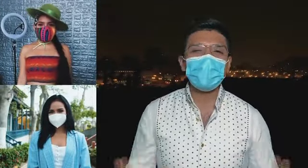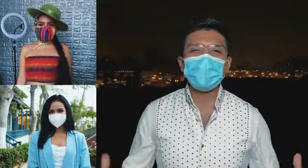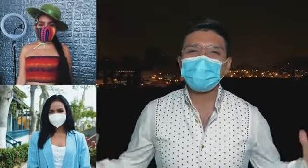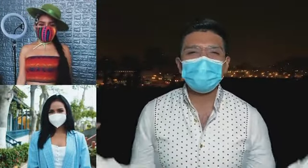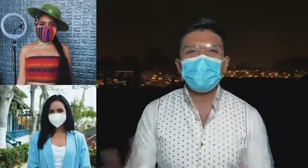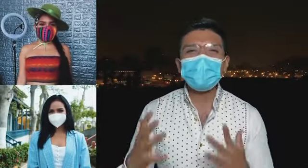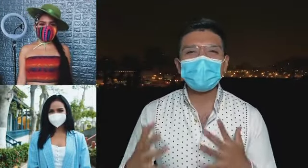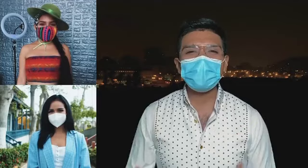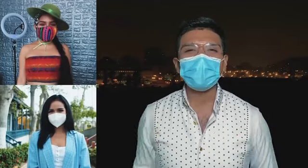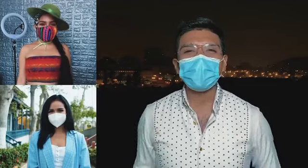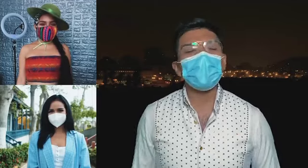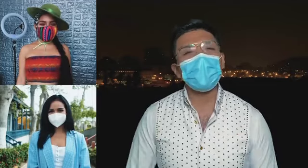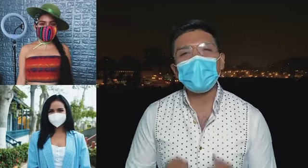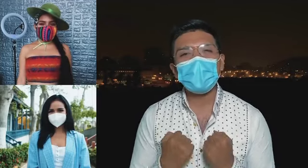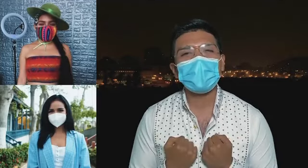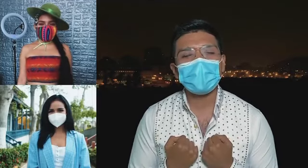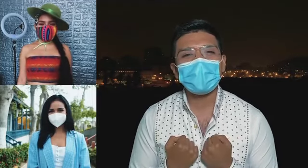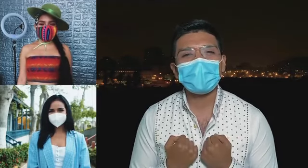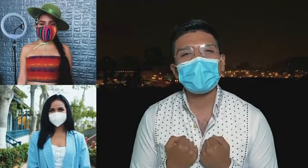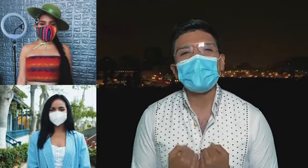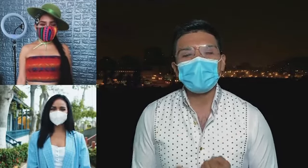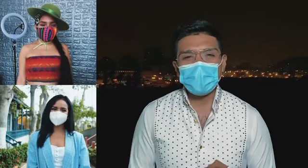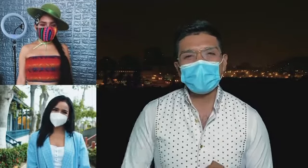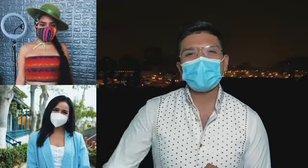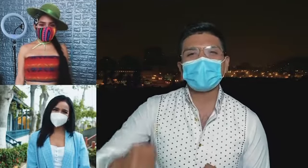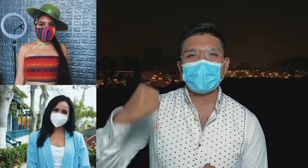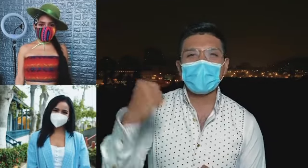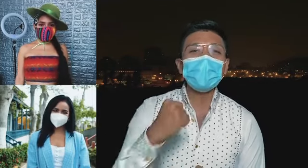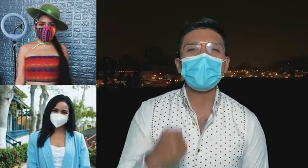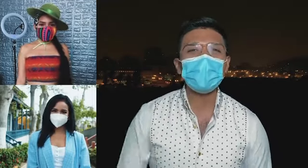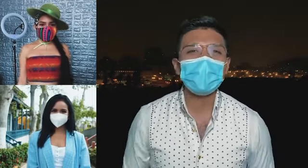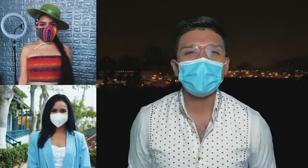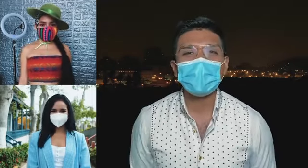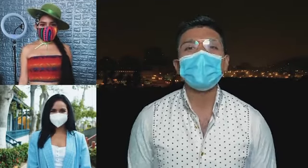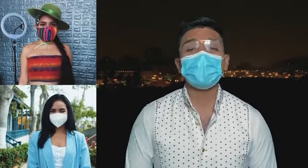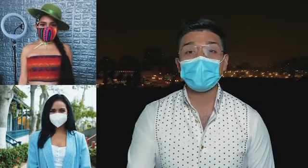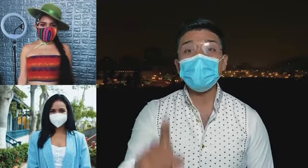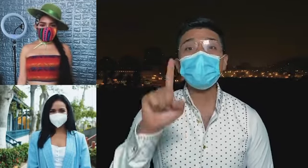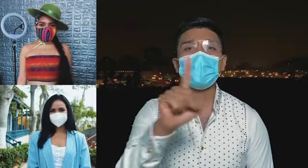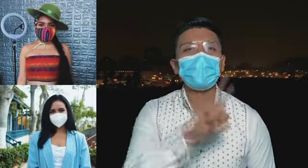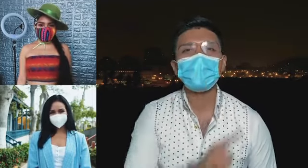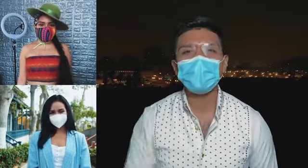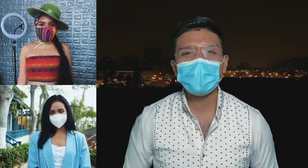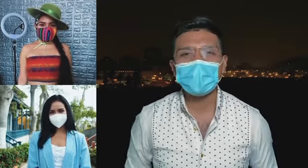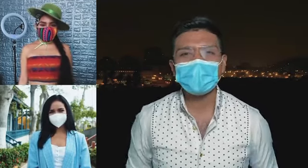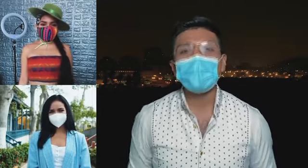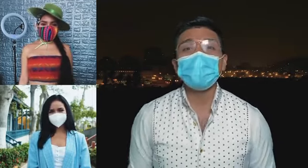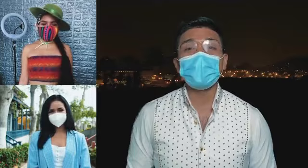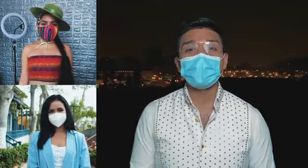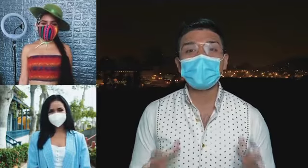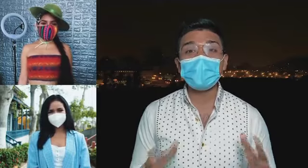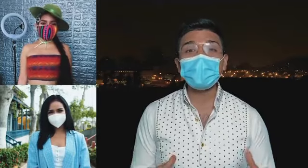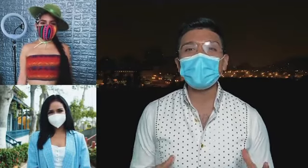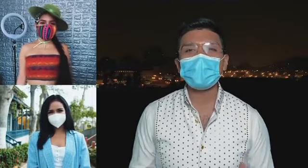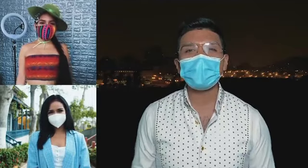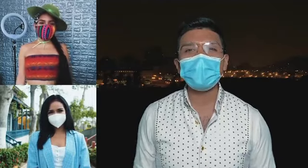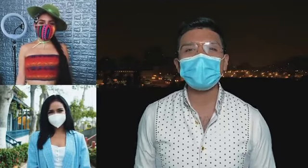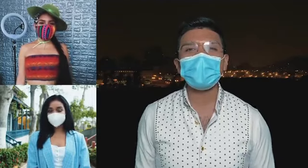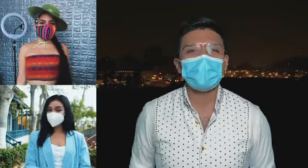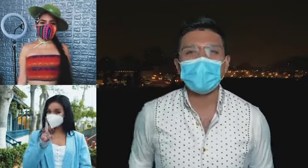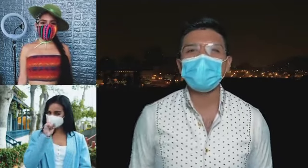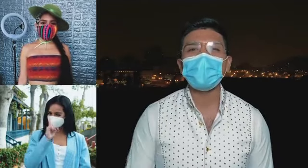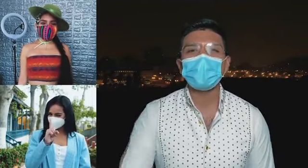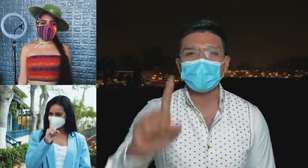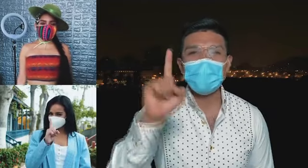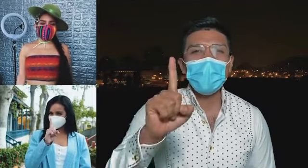el reencuentro más lindo con nuestra tierra, con nuestra gente buena. Siempre con seguridad, manteniendo la